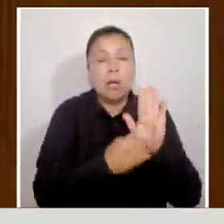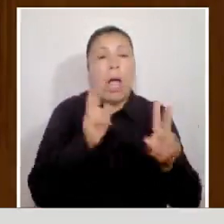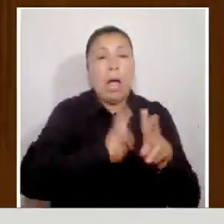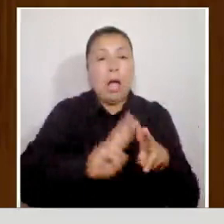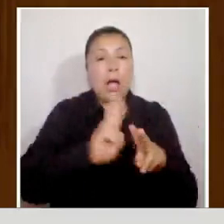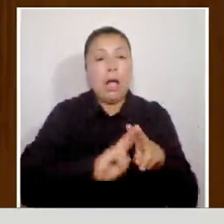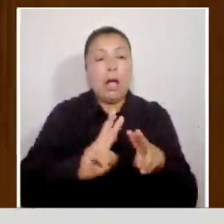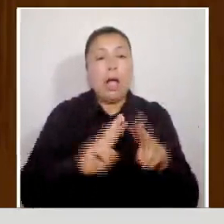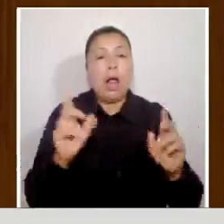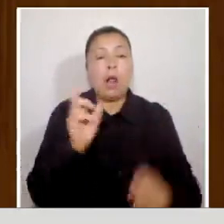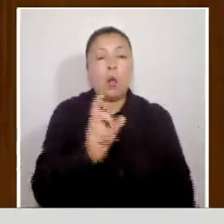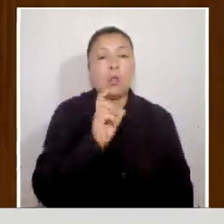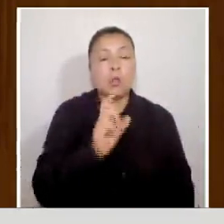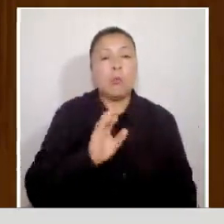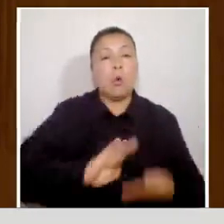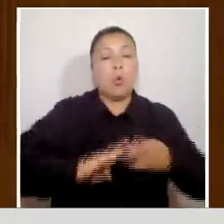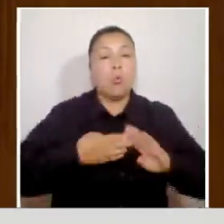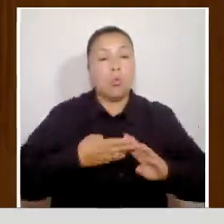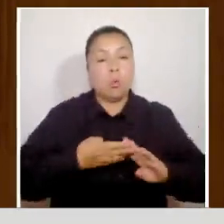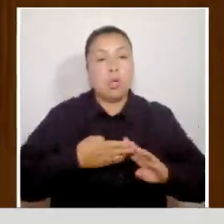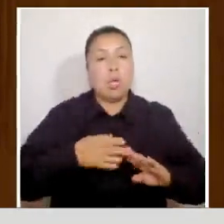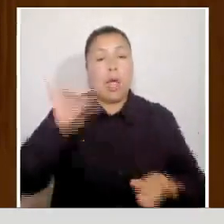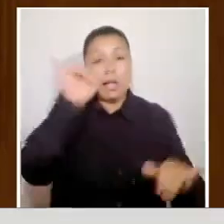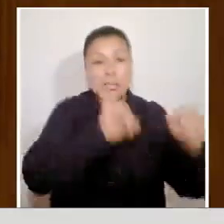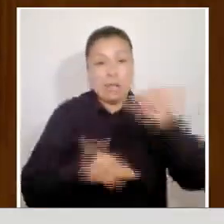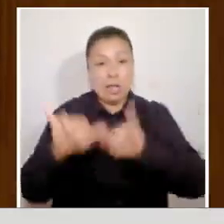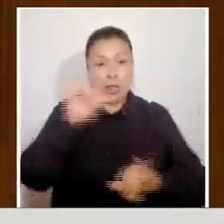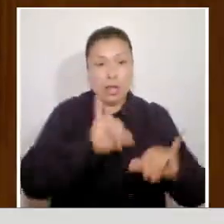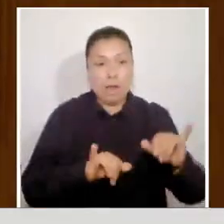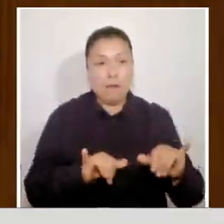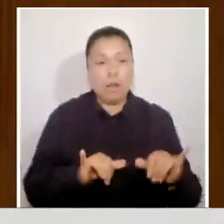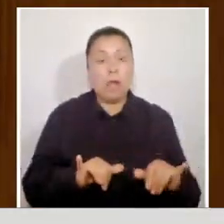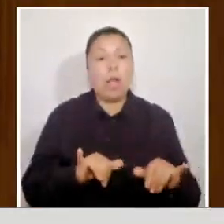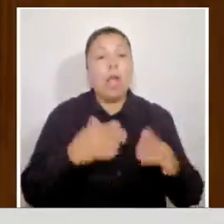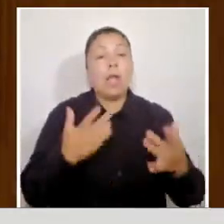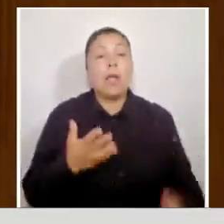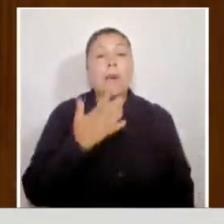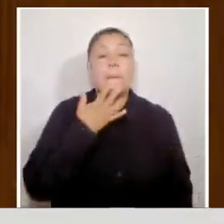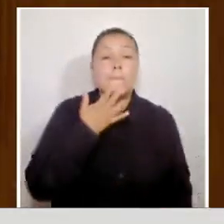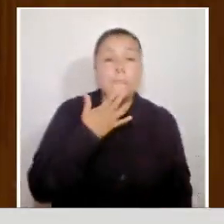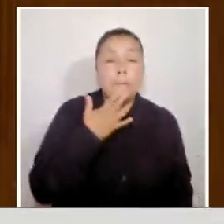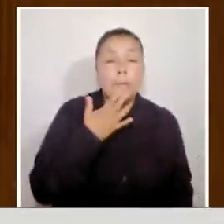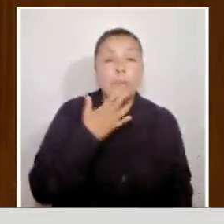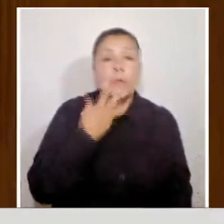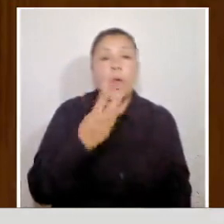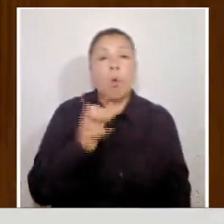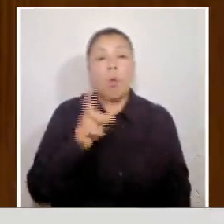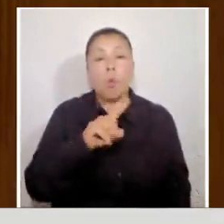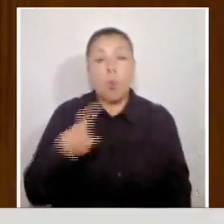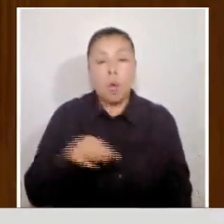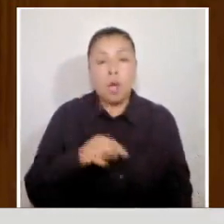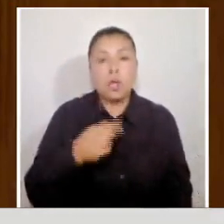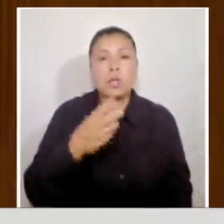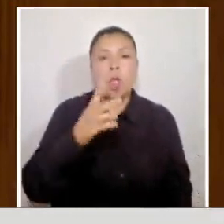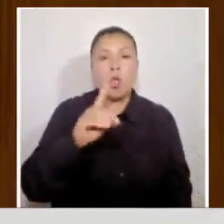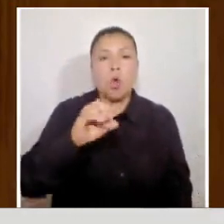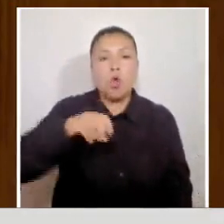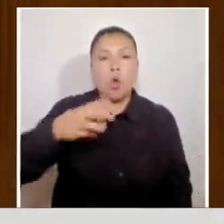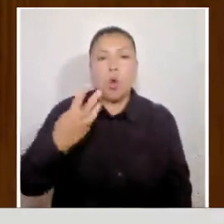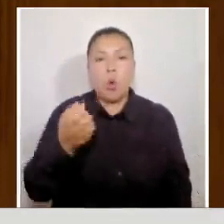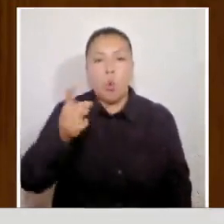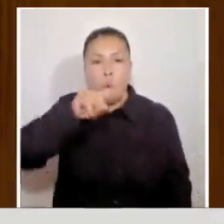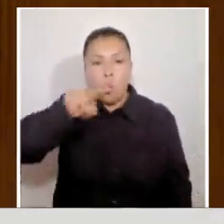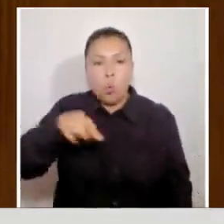concepto por la comunidad científica que en palabras de Willis o constituye un grave